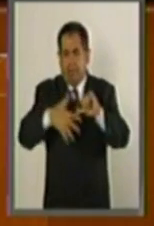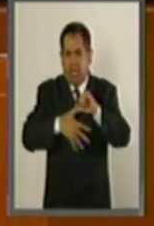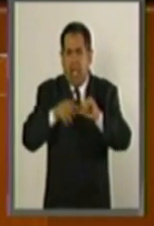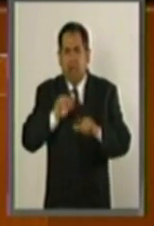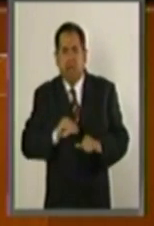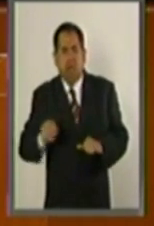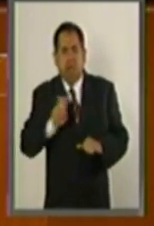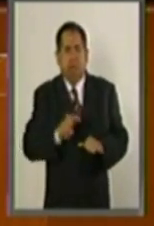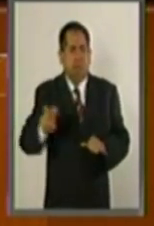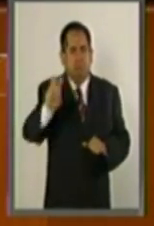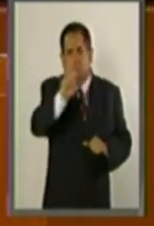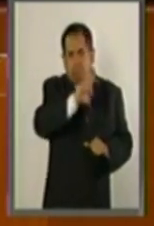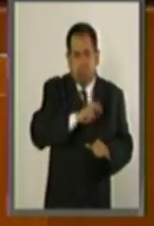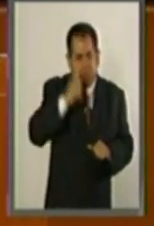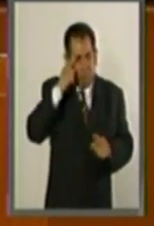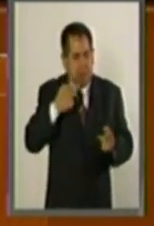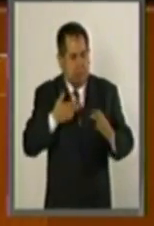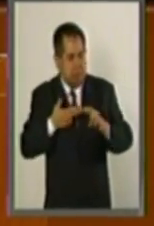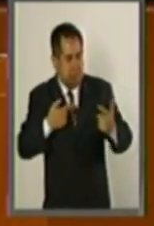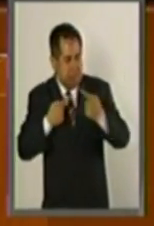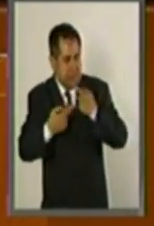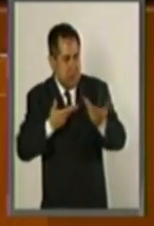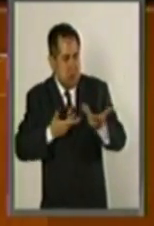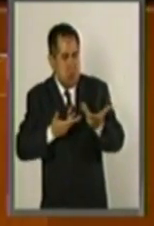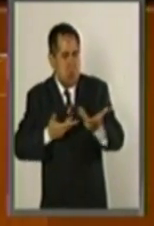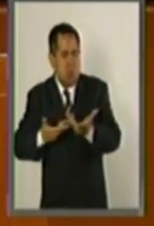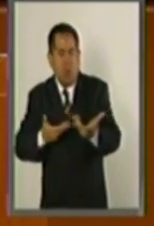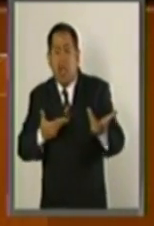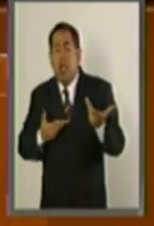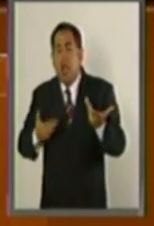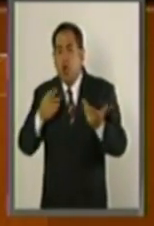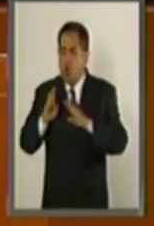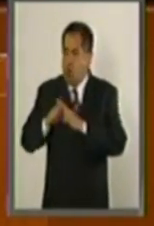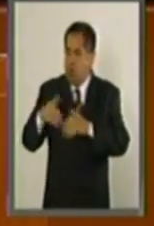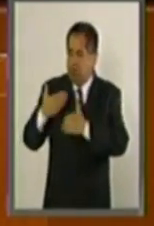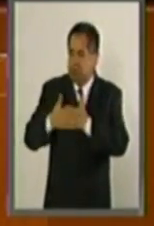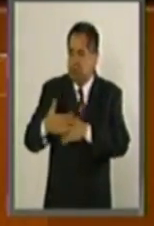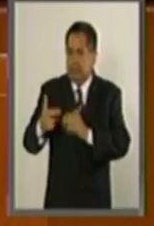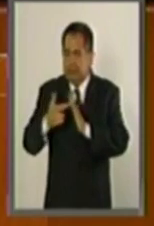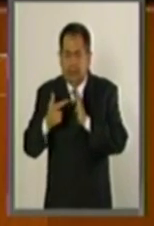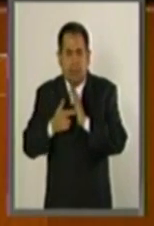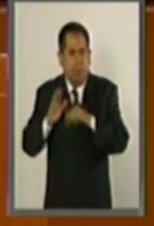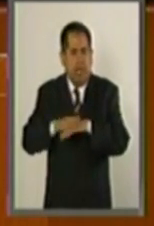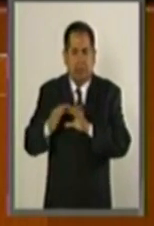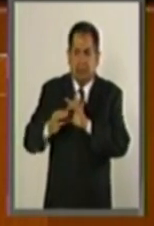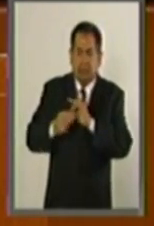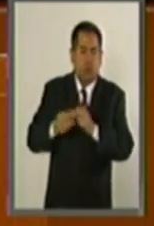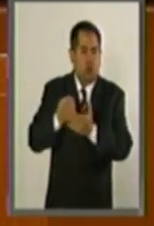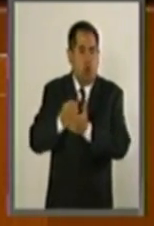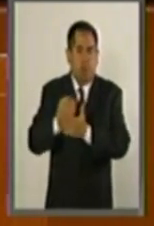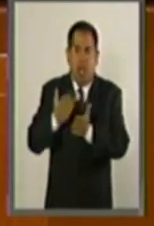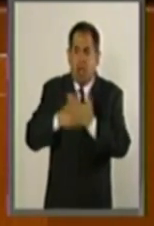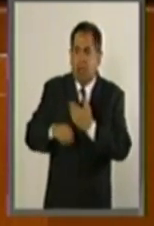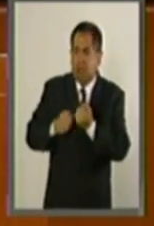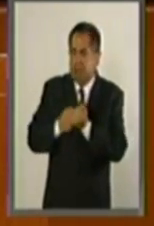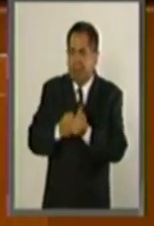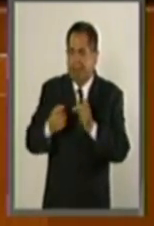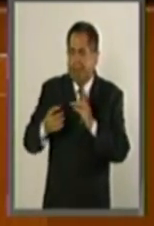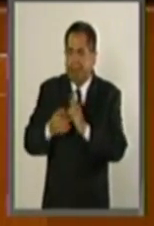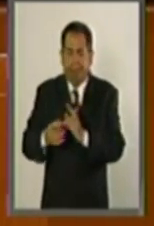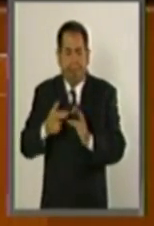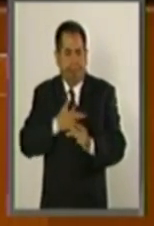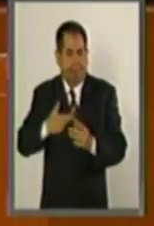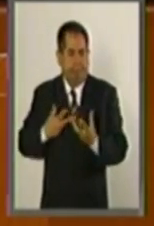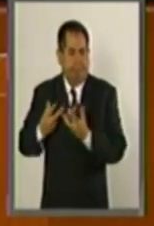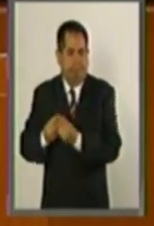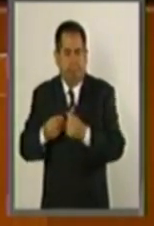para fortalecer las consultas bilaterales y los mecanismos de acción en materia económica que promueven y estrechan los lazos